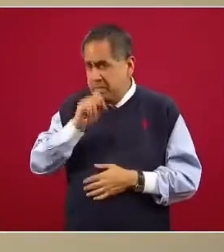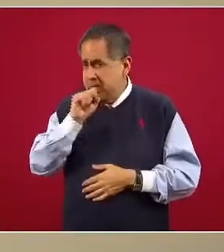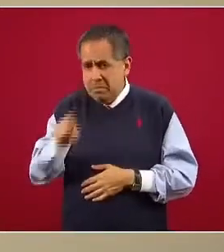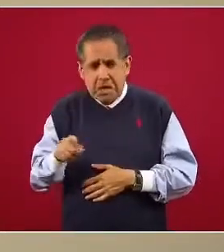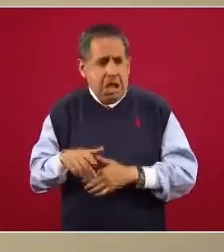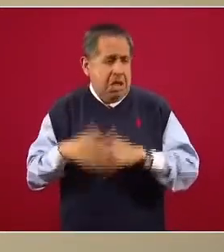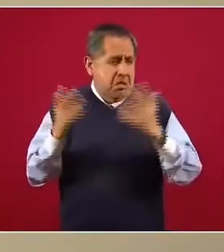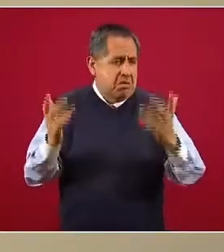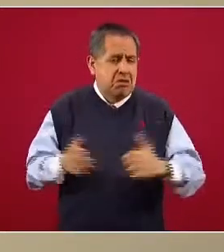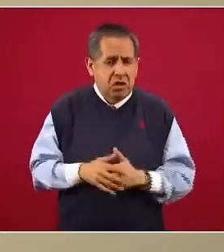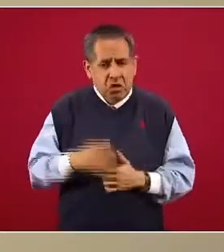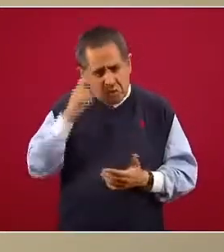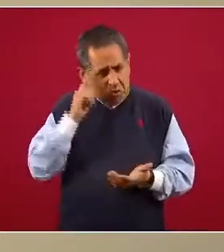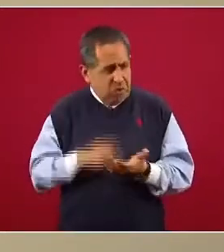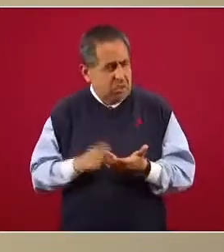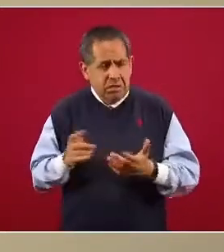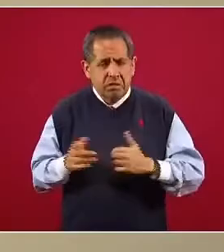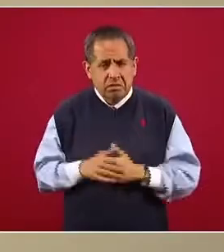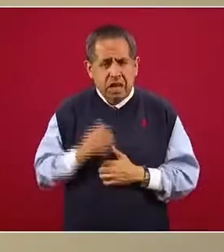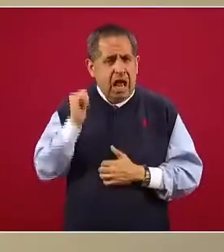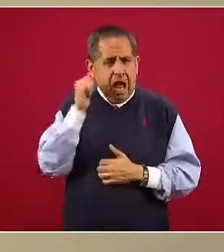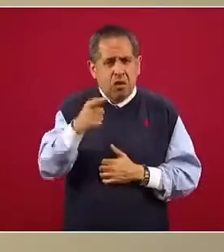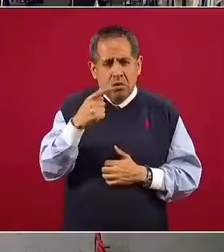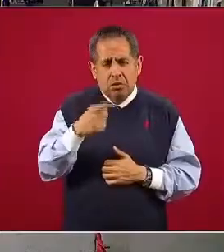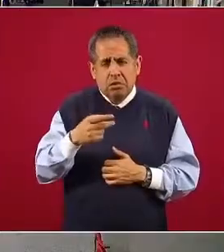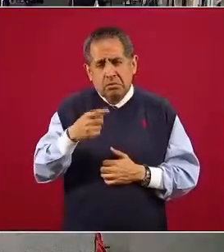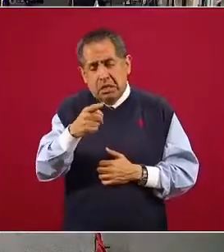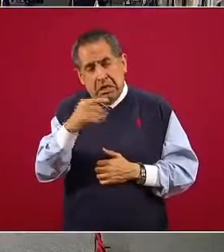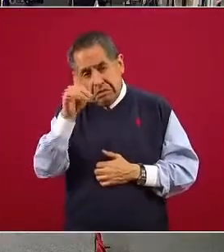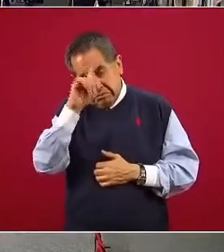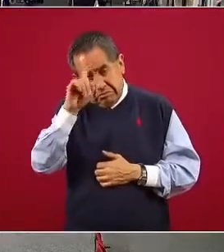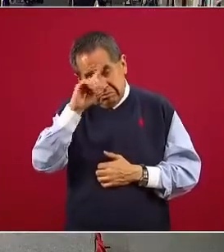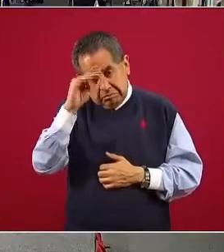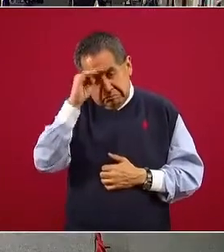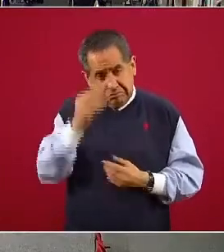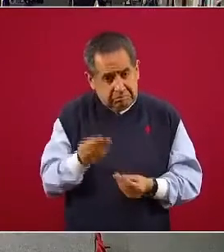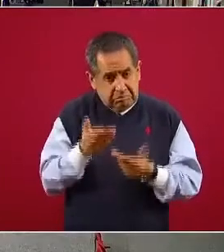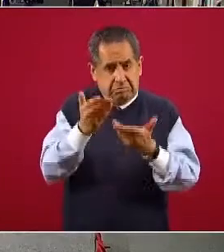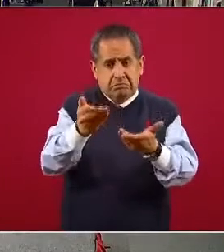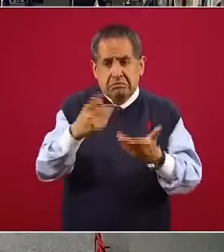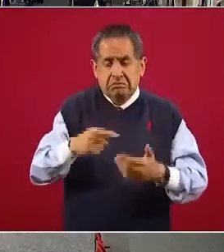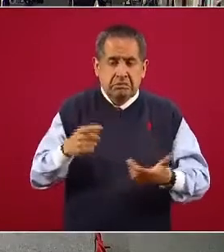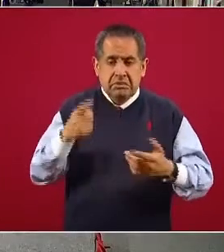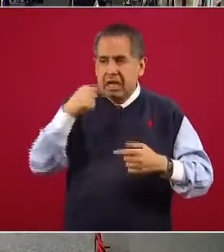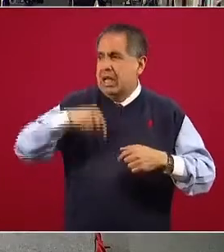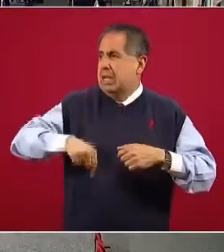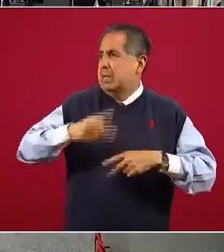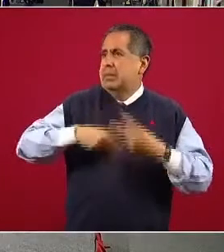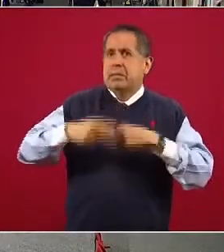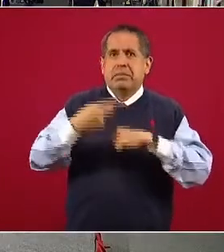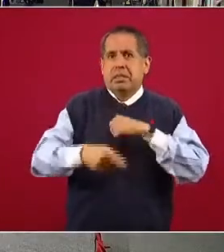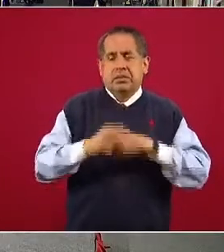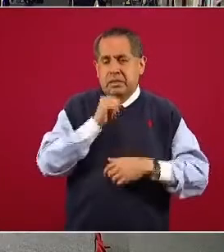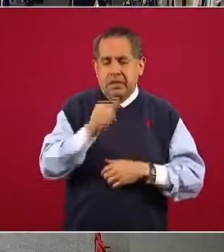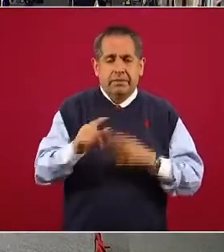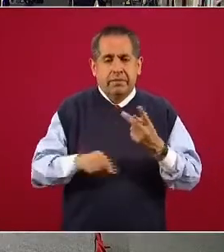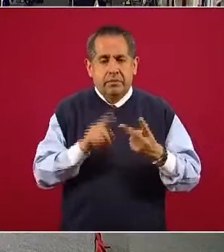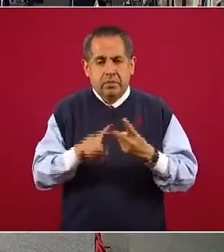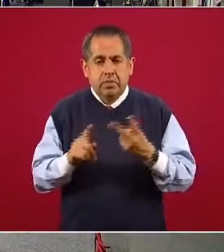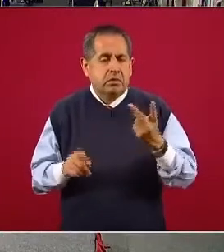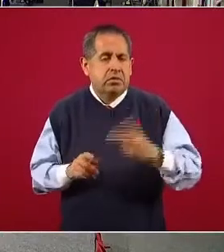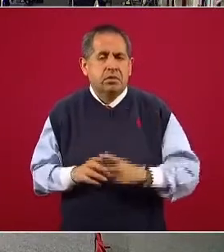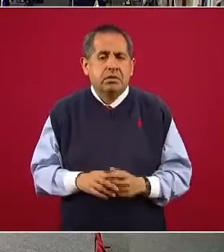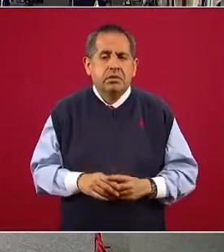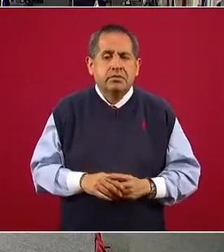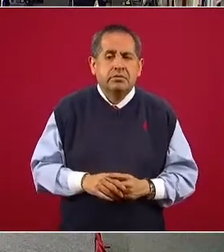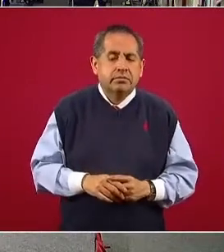y yo creo que es algo para considerar en lugar de someternos a este riesgo, ¿no? Esa es la primera pregunta. La segunda pregunta